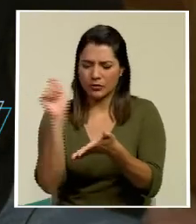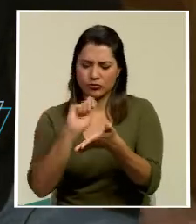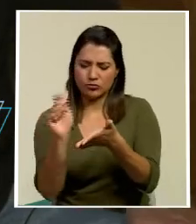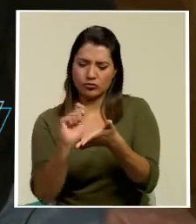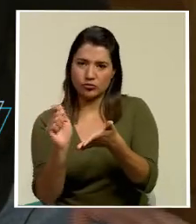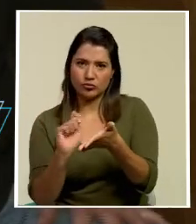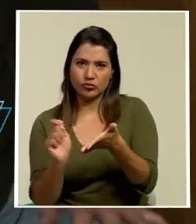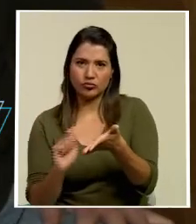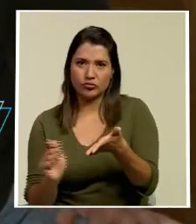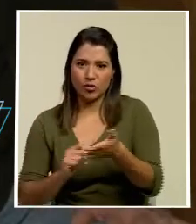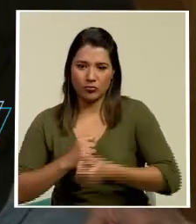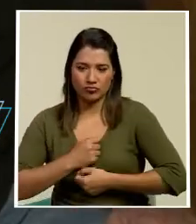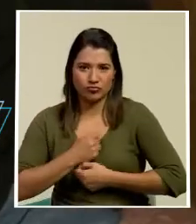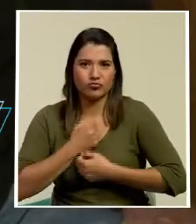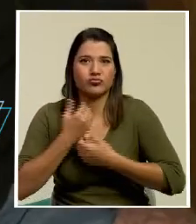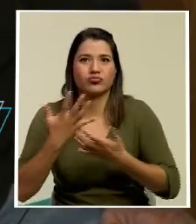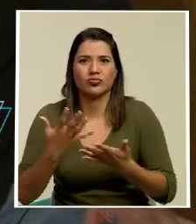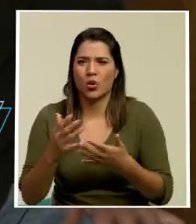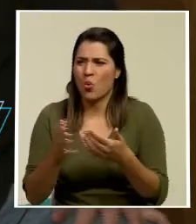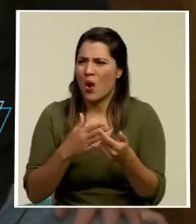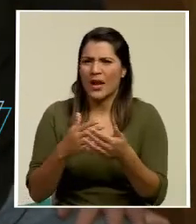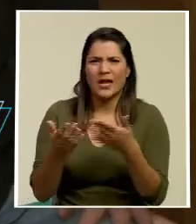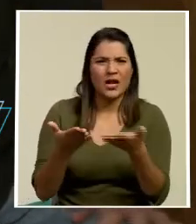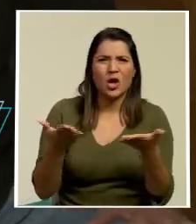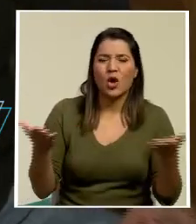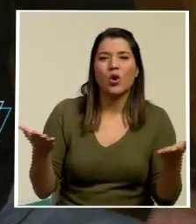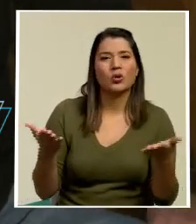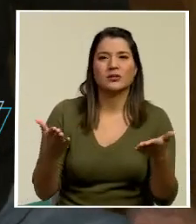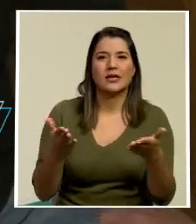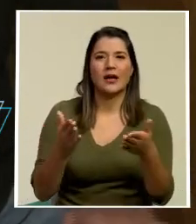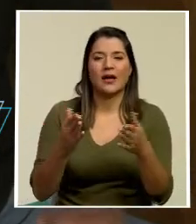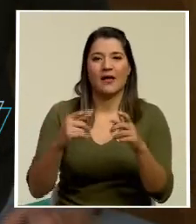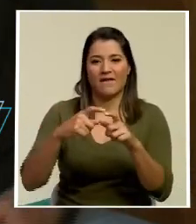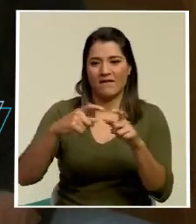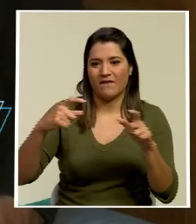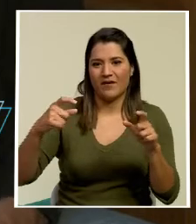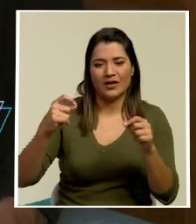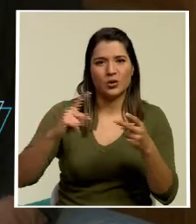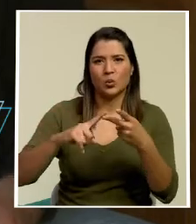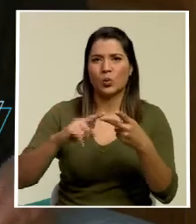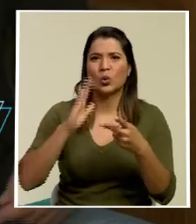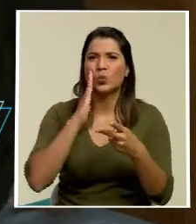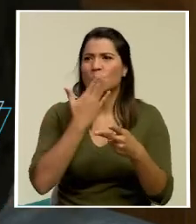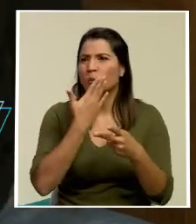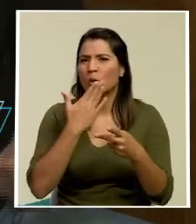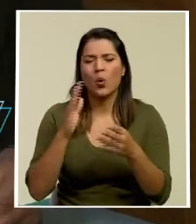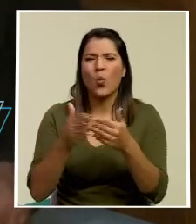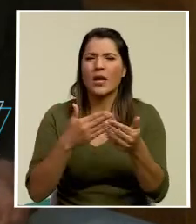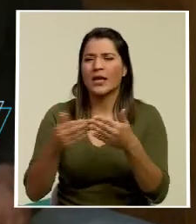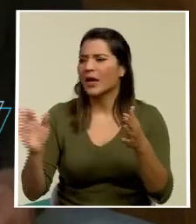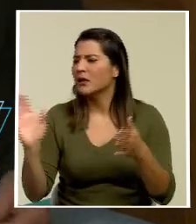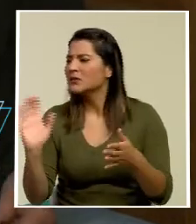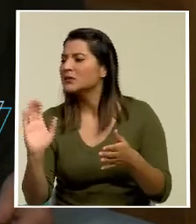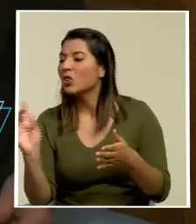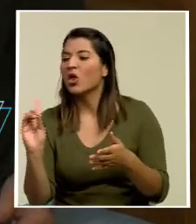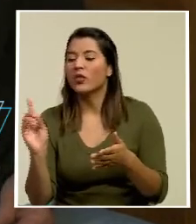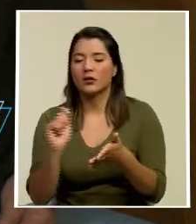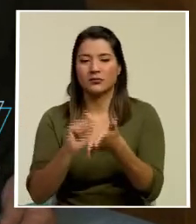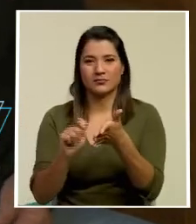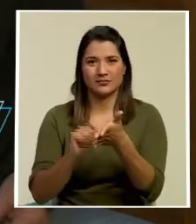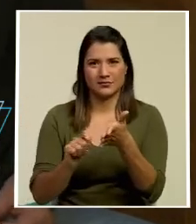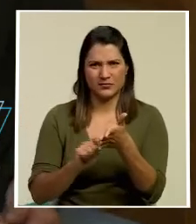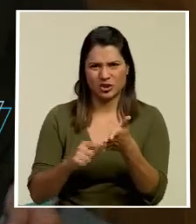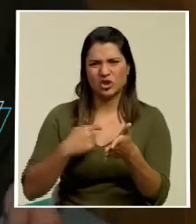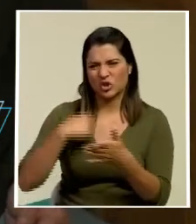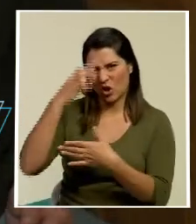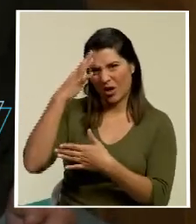al alcance de la mano, una servilleta, la factura, y ahí anotar las primeras cosas. Yo creo mucho en eso del lápiz